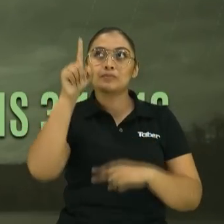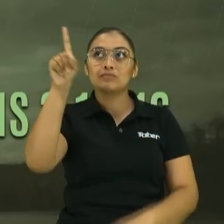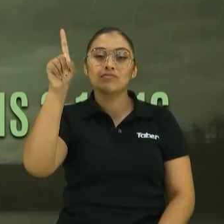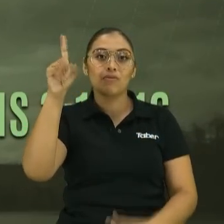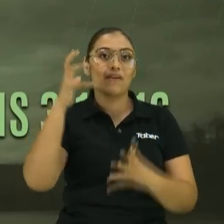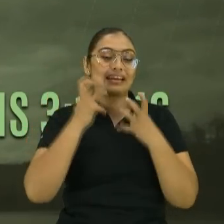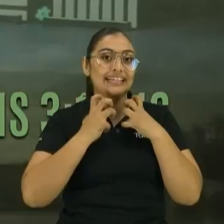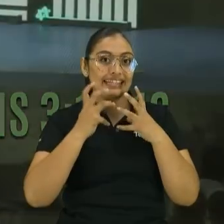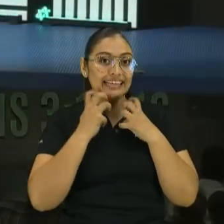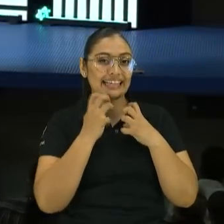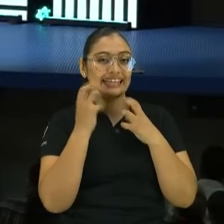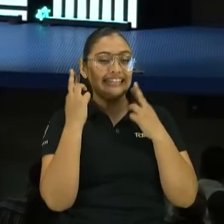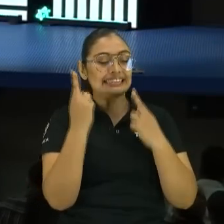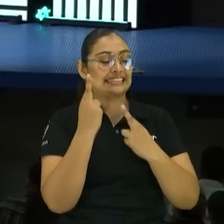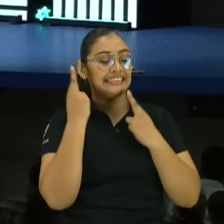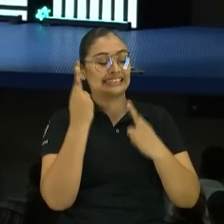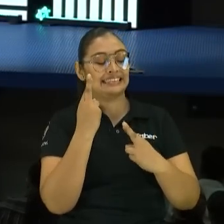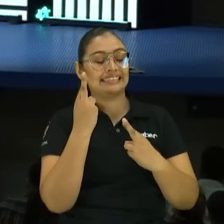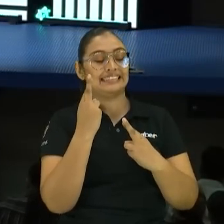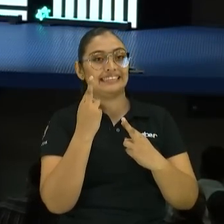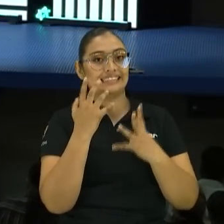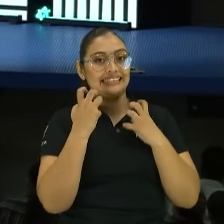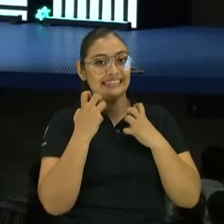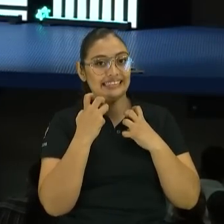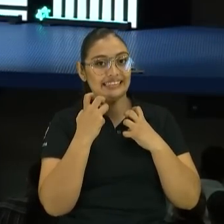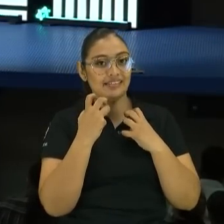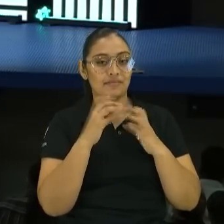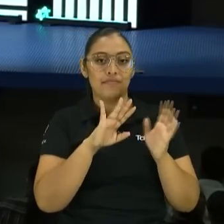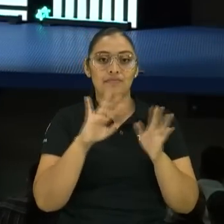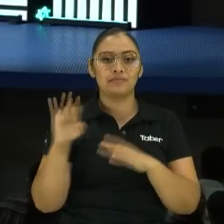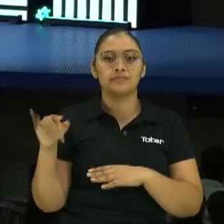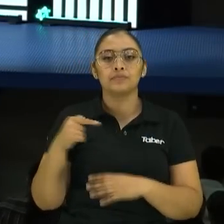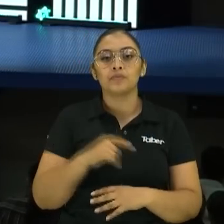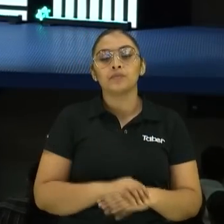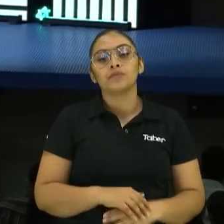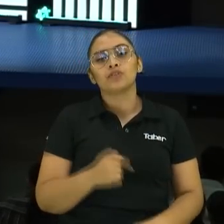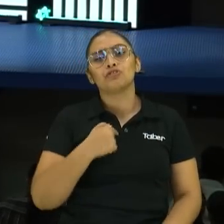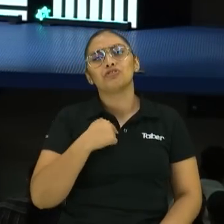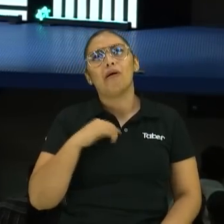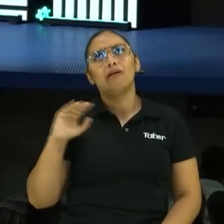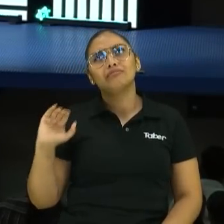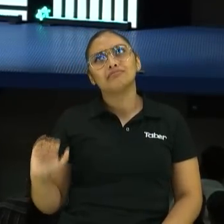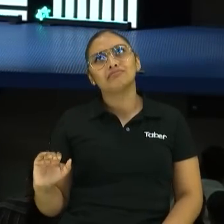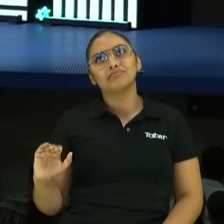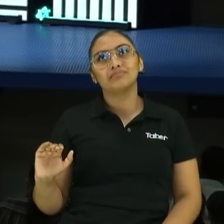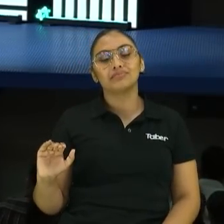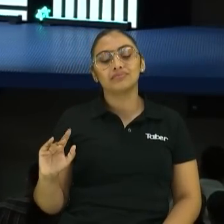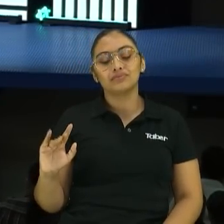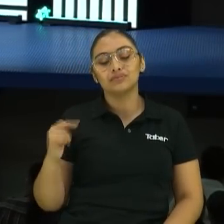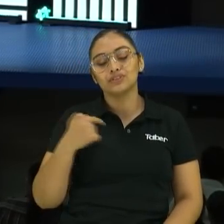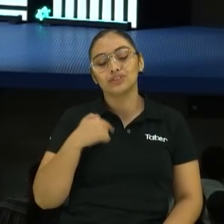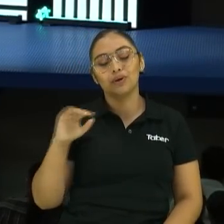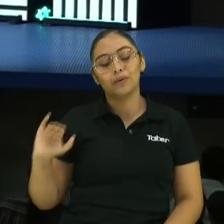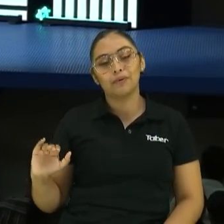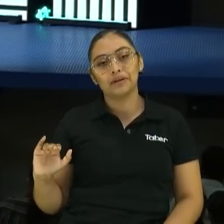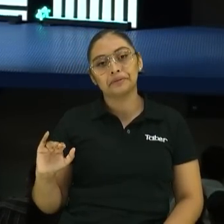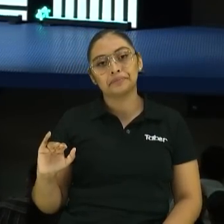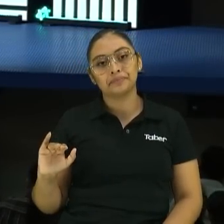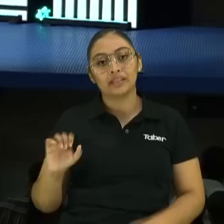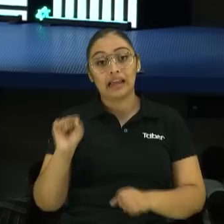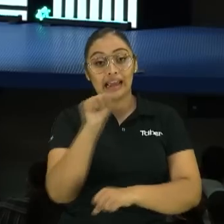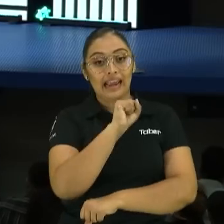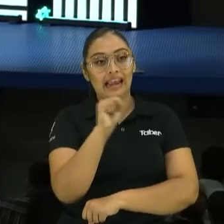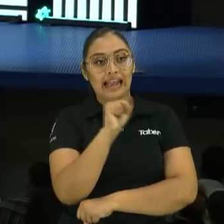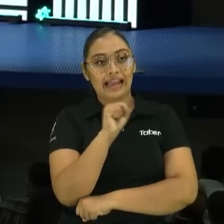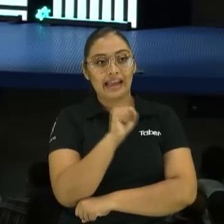chamacón era coleccionista de carros a escala uno dieciocho para los que conocen de carros a la escala y aviones unos setenta y